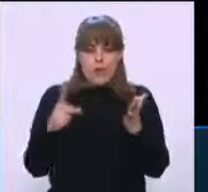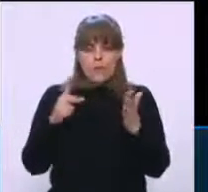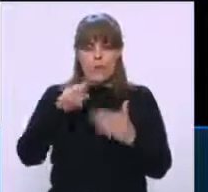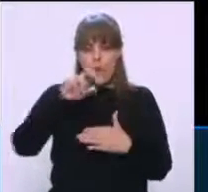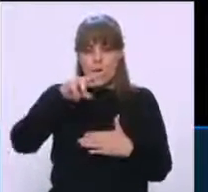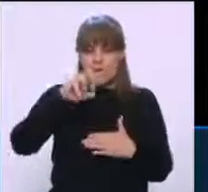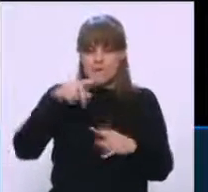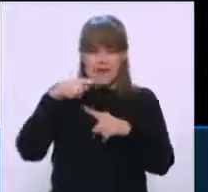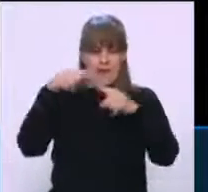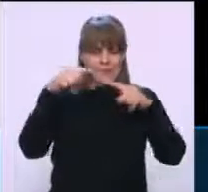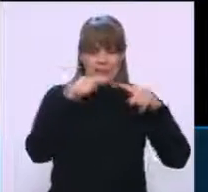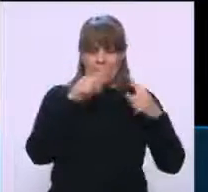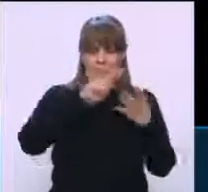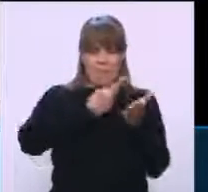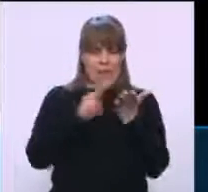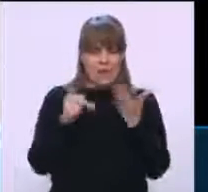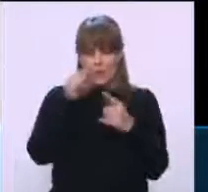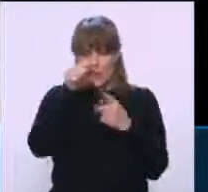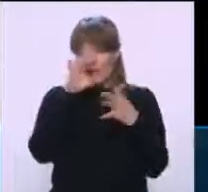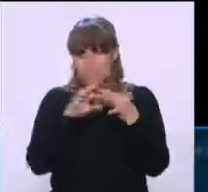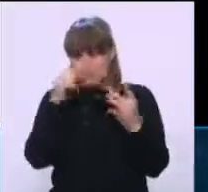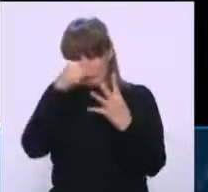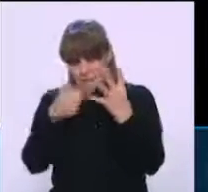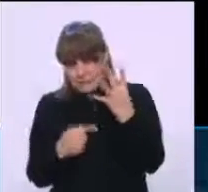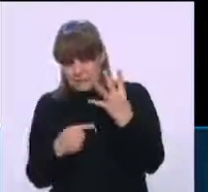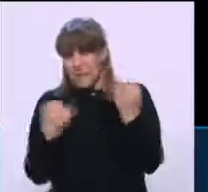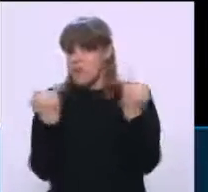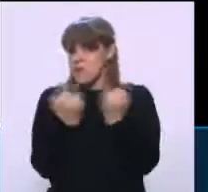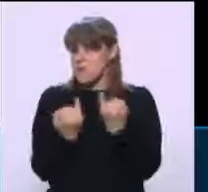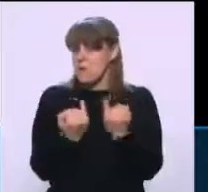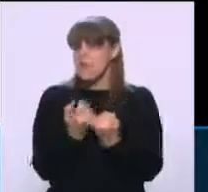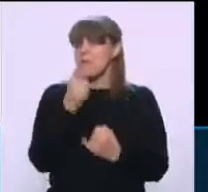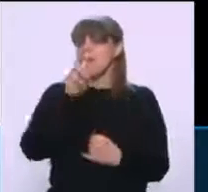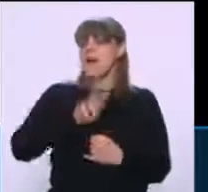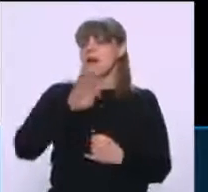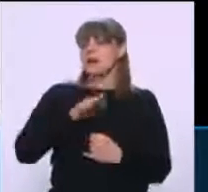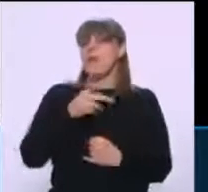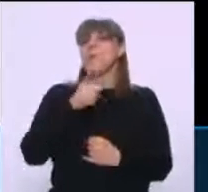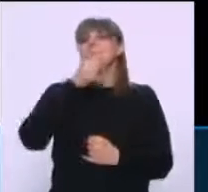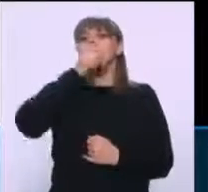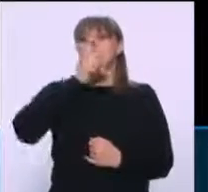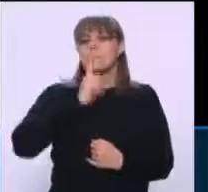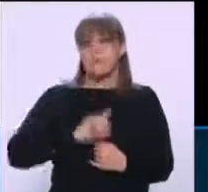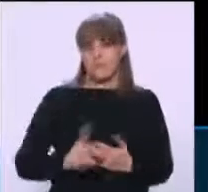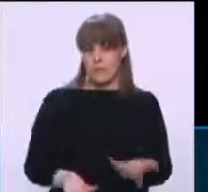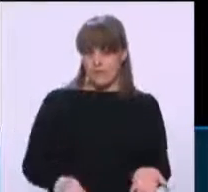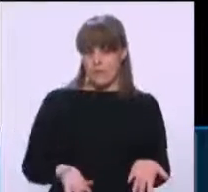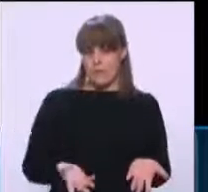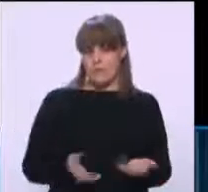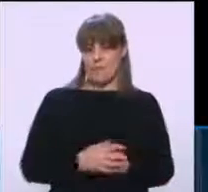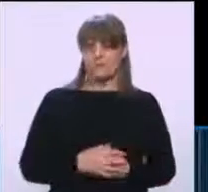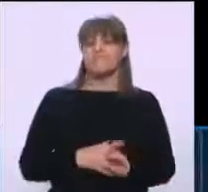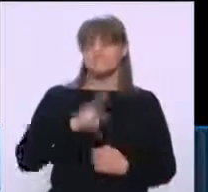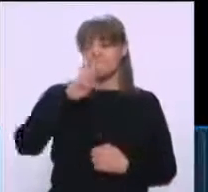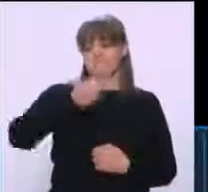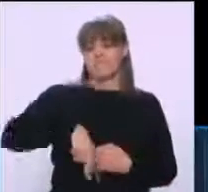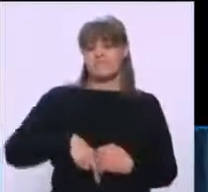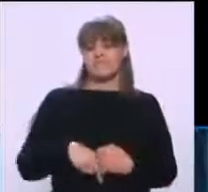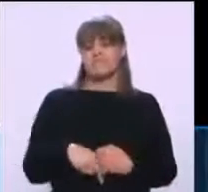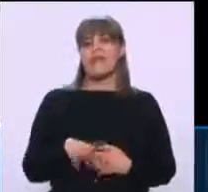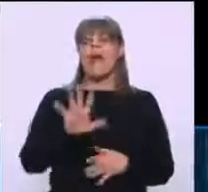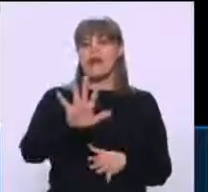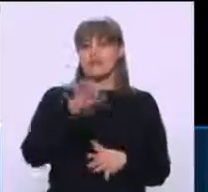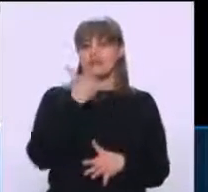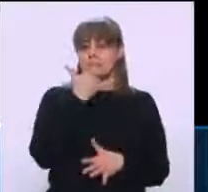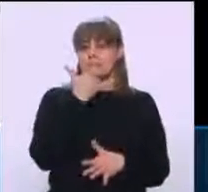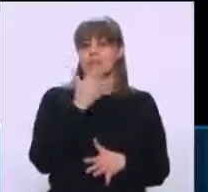mencionar. Pues, ¿qué sigue? Porque ahí me parece que hay difamación. Sí, claro, nosotros hemos dejado muy claro, déjame darte un